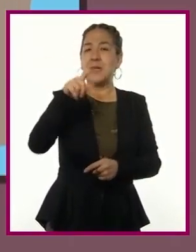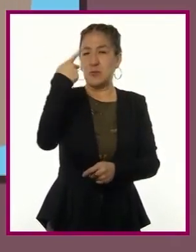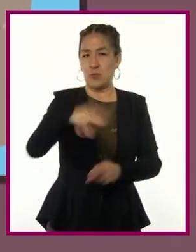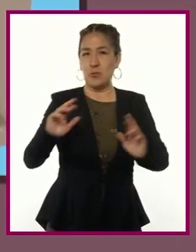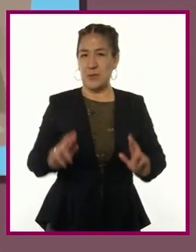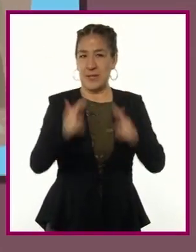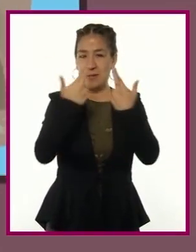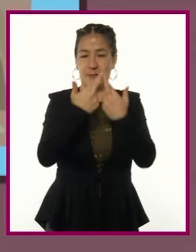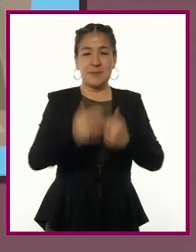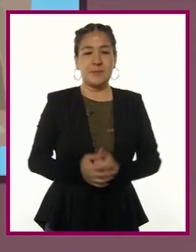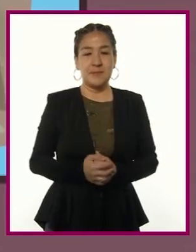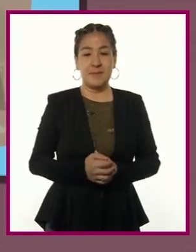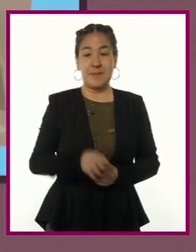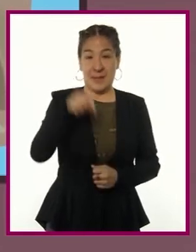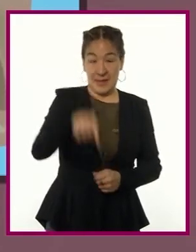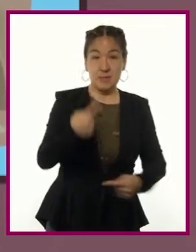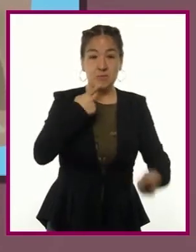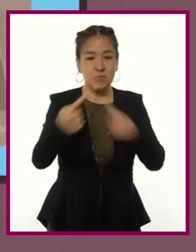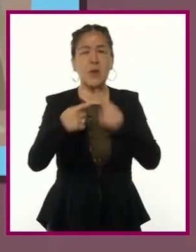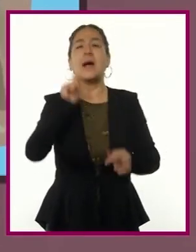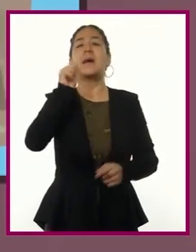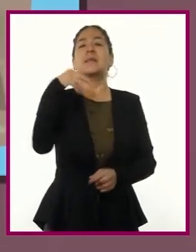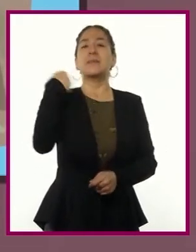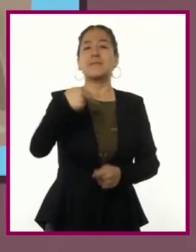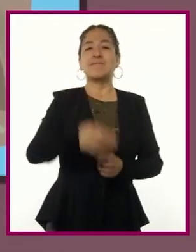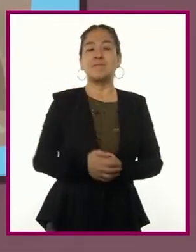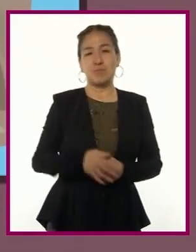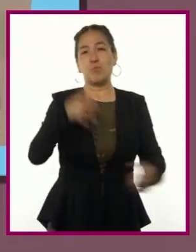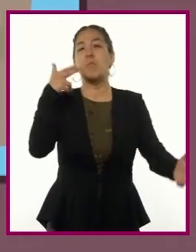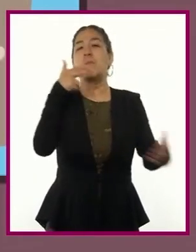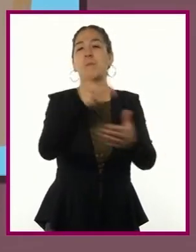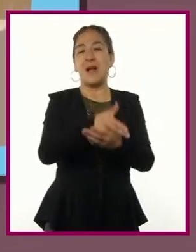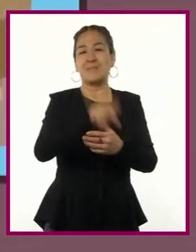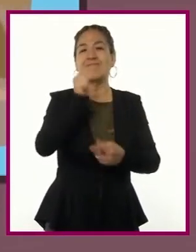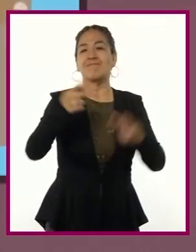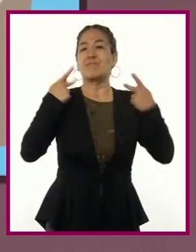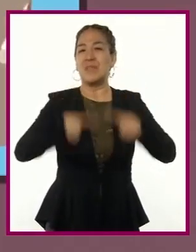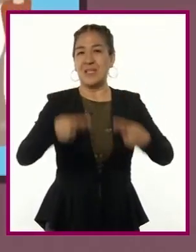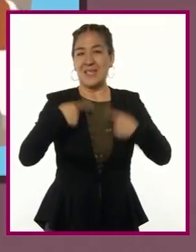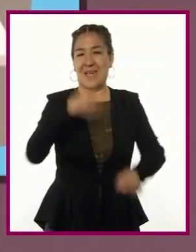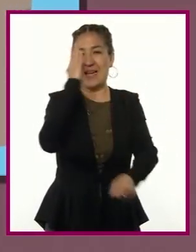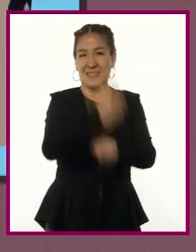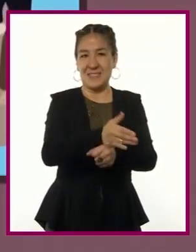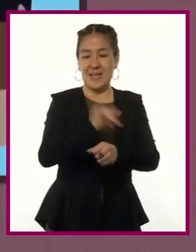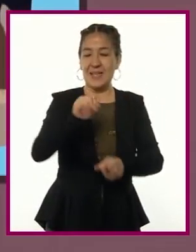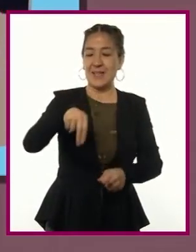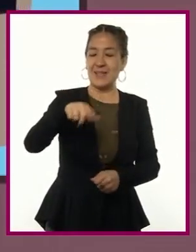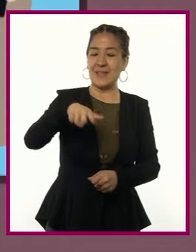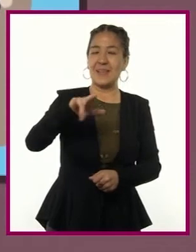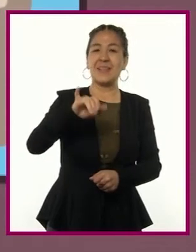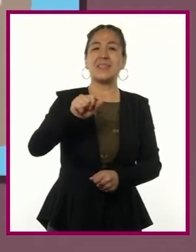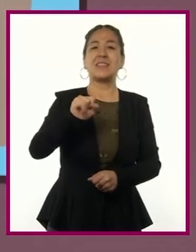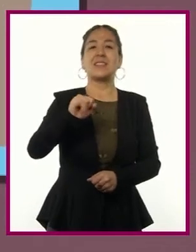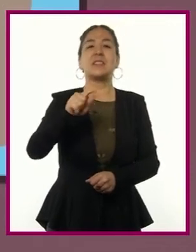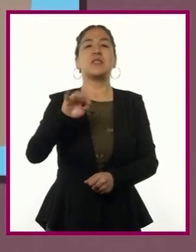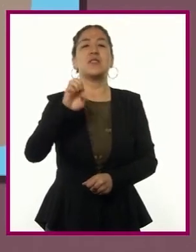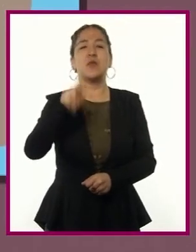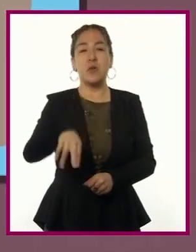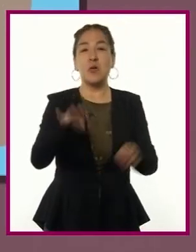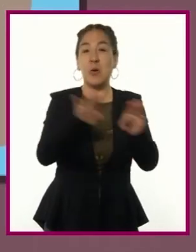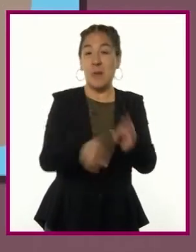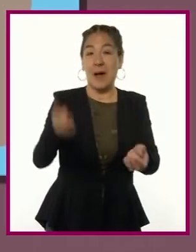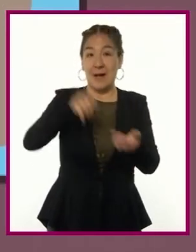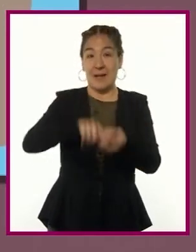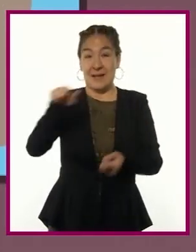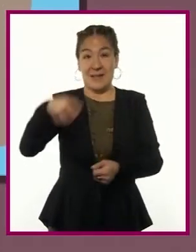religioso. Este tribunal se conoce como Inquisición. Por su parte, los reyes católicos de España, para mantener el